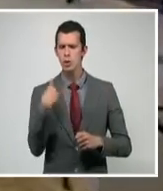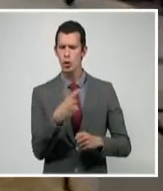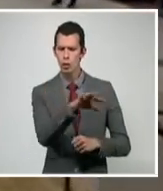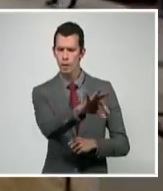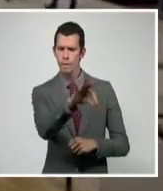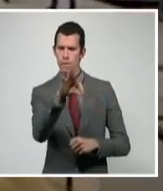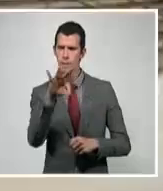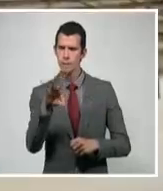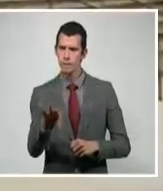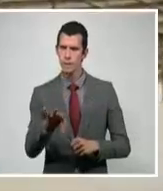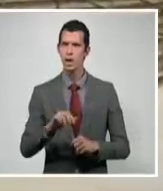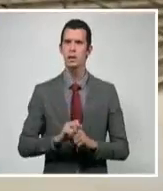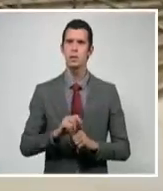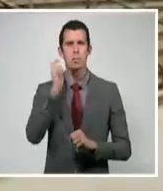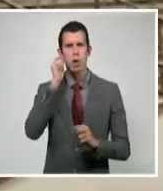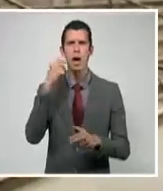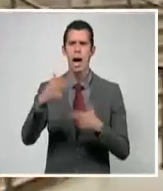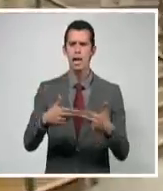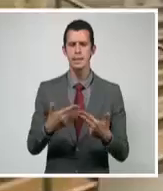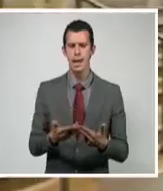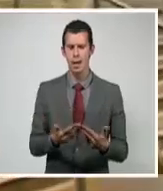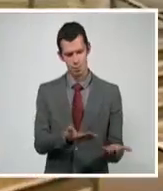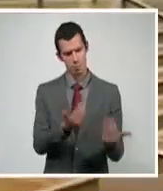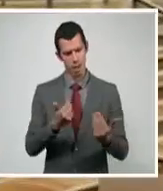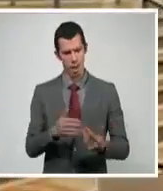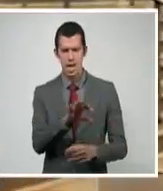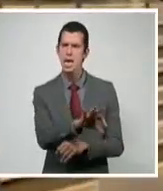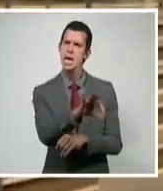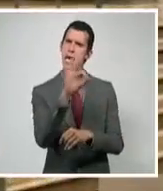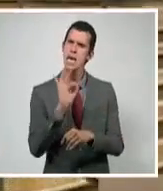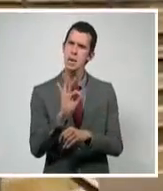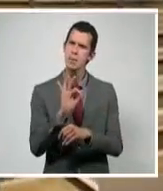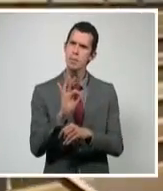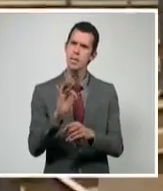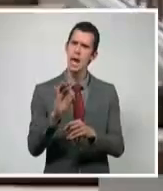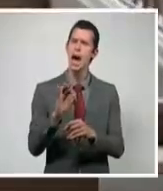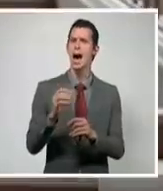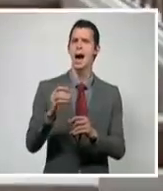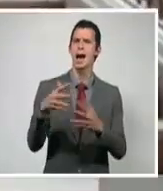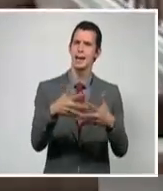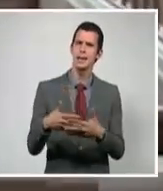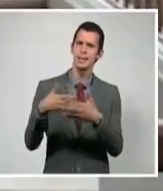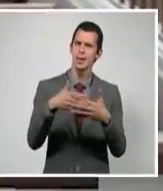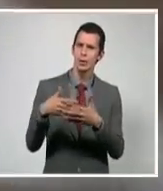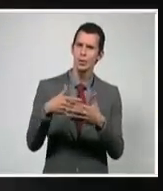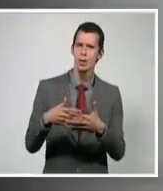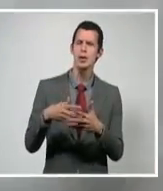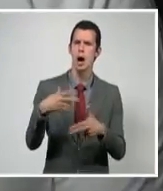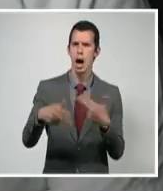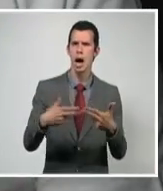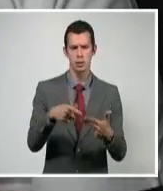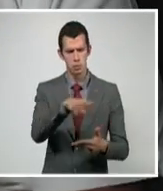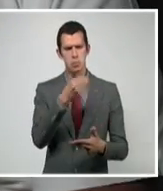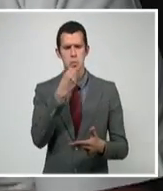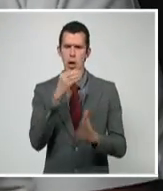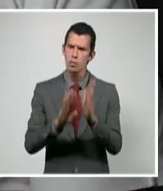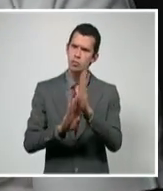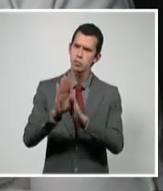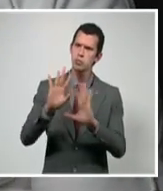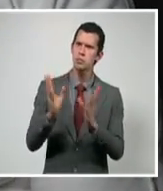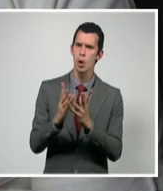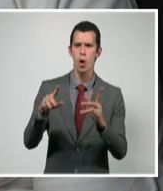Bruguera fue seleccionada para una beca en el Instituto de Arte de Chicago en 1999. Bueno, a Tania Bruguera la